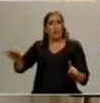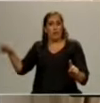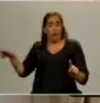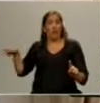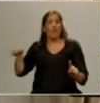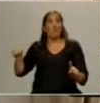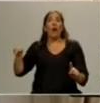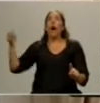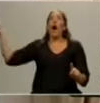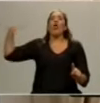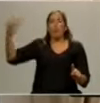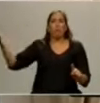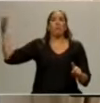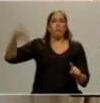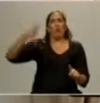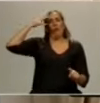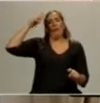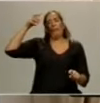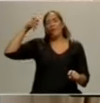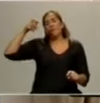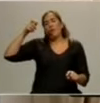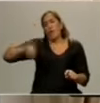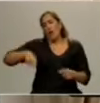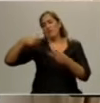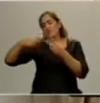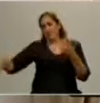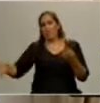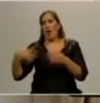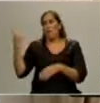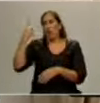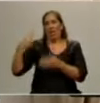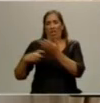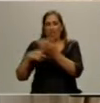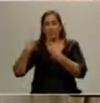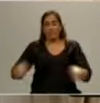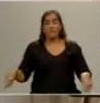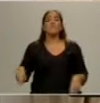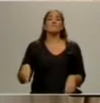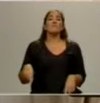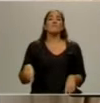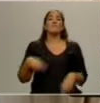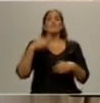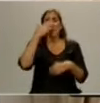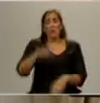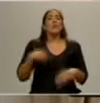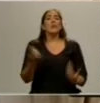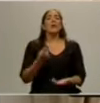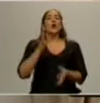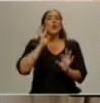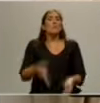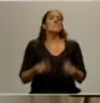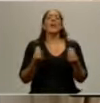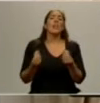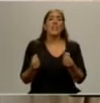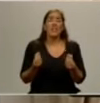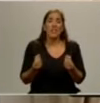llegaran las autoridades judiciales. Y también pudimos enterarnos que esta persona, el